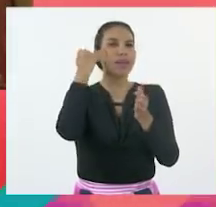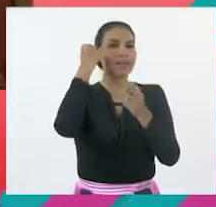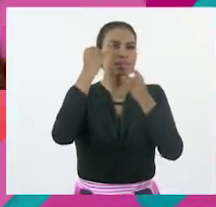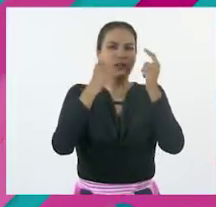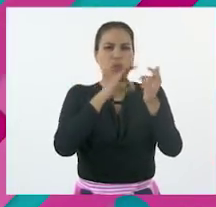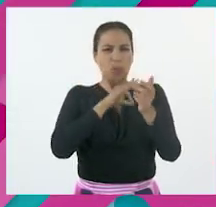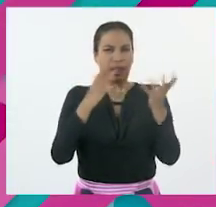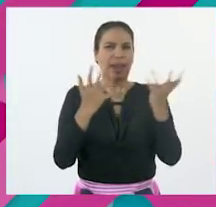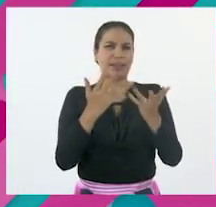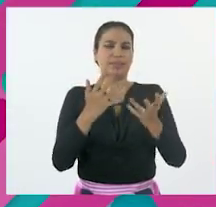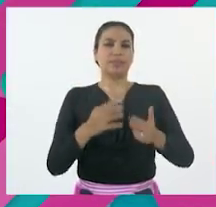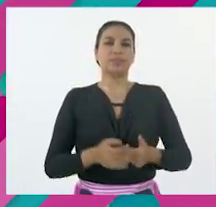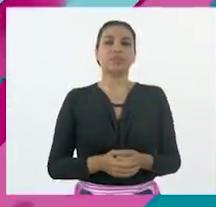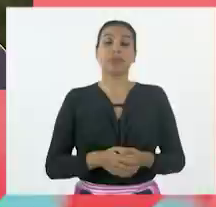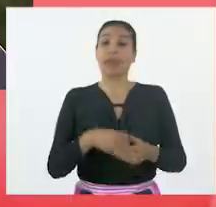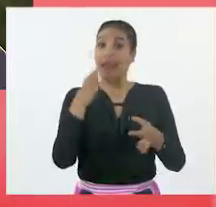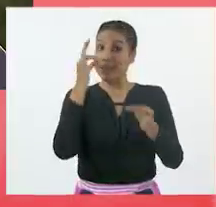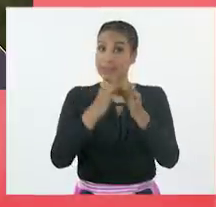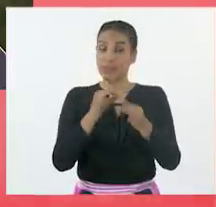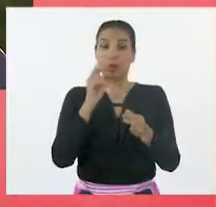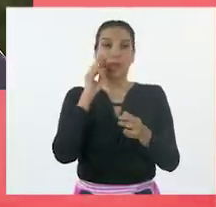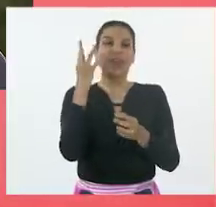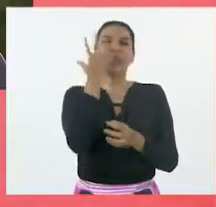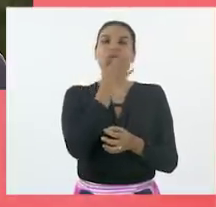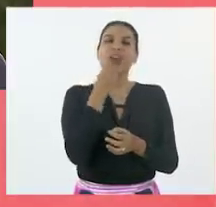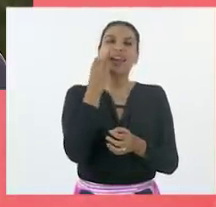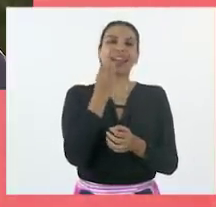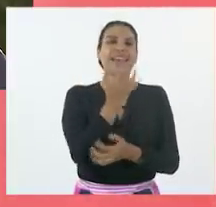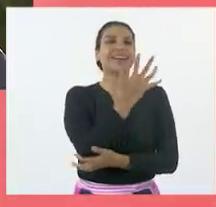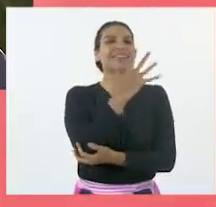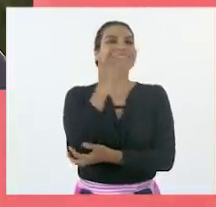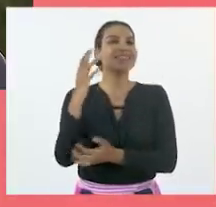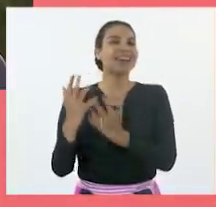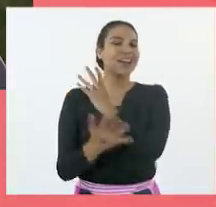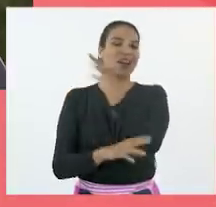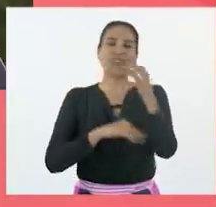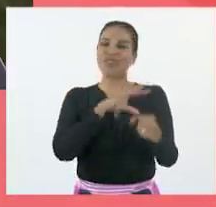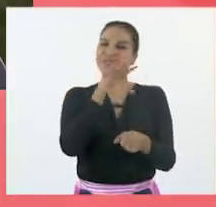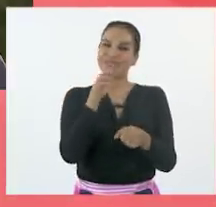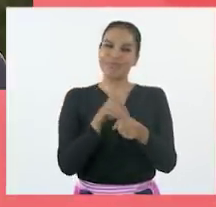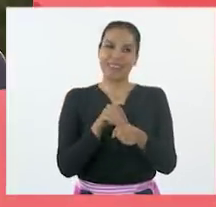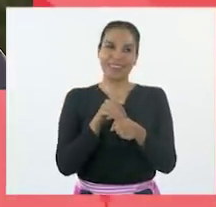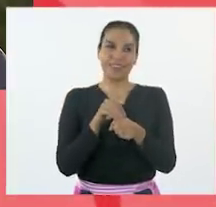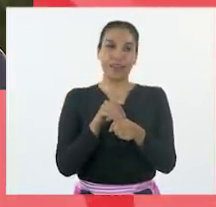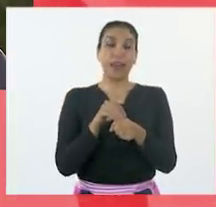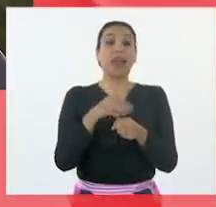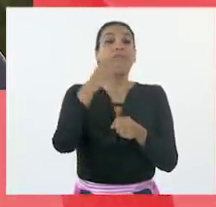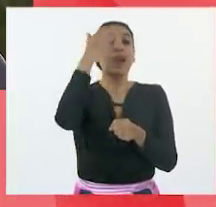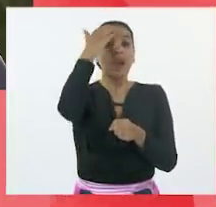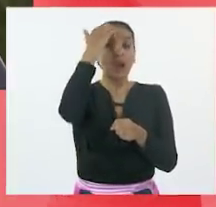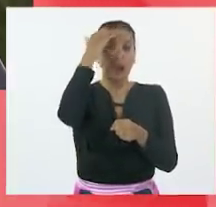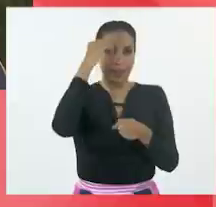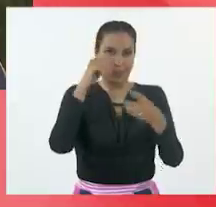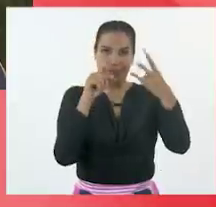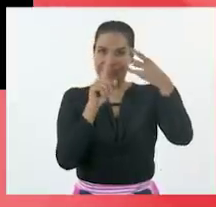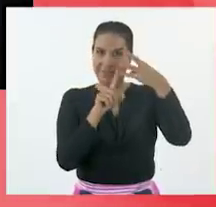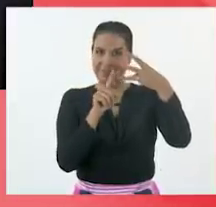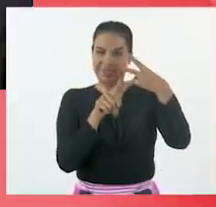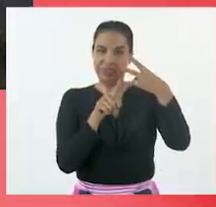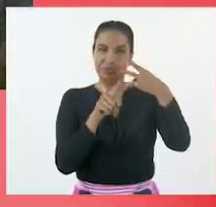son posibles. ¿Estás listo para ver la belleza de la naturaleza en todo su esplendor? Conozcamos el tercer